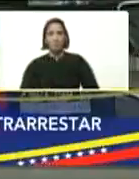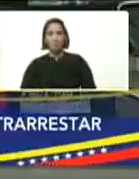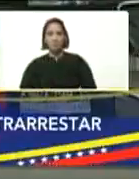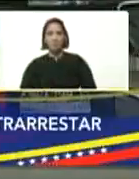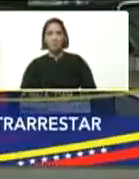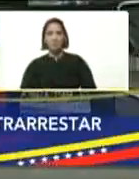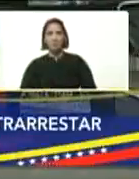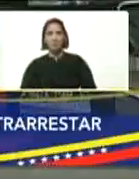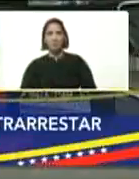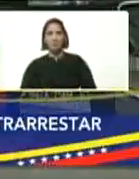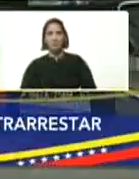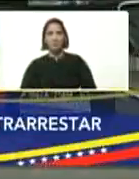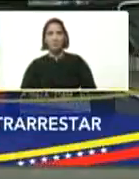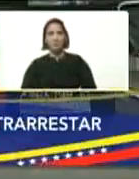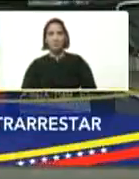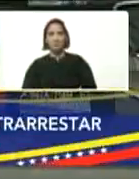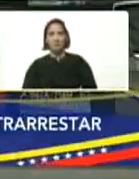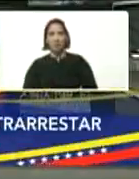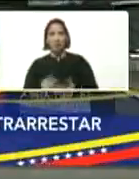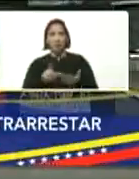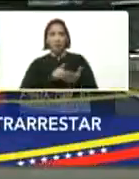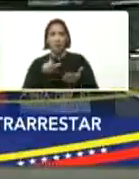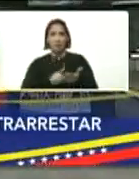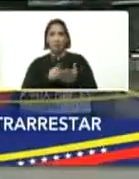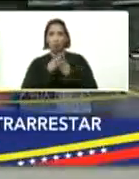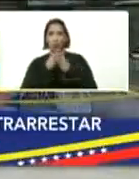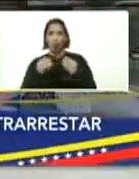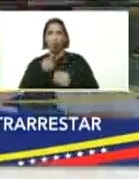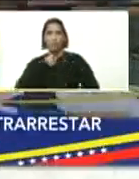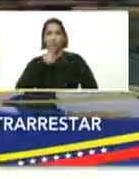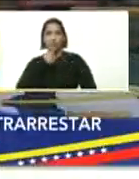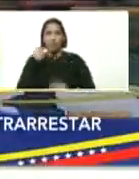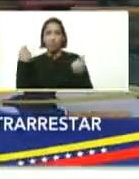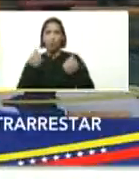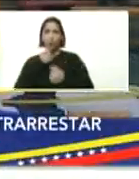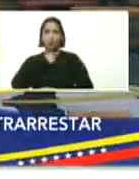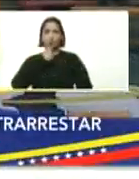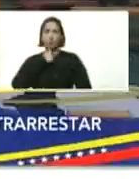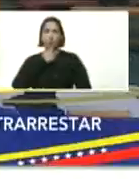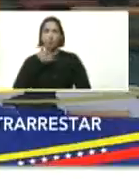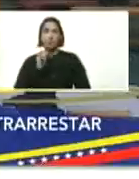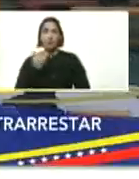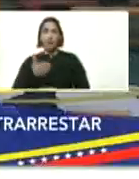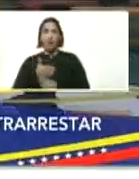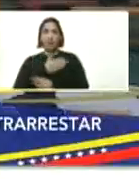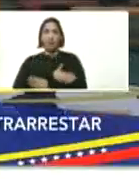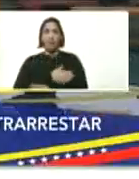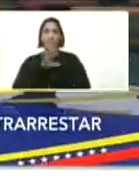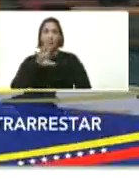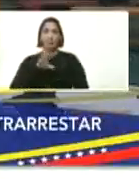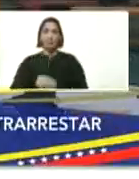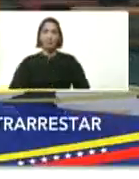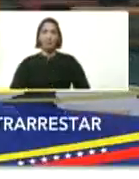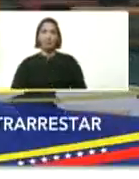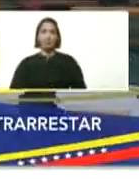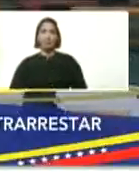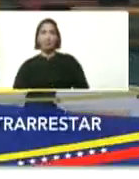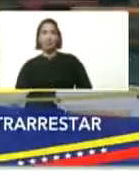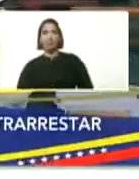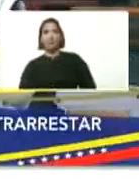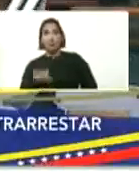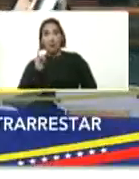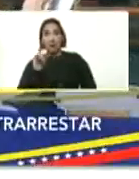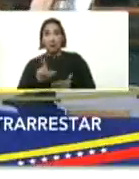todo, de toda la prensa popular de resistencia que existía en el país. Así es, así es. Aquí está este